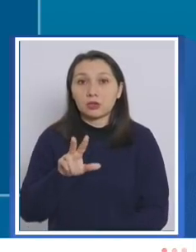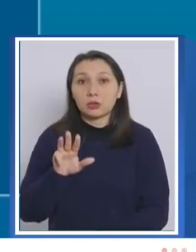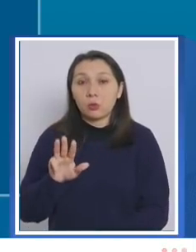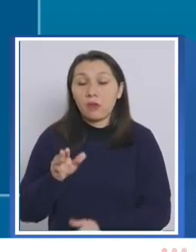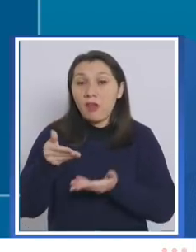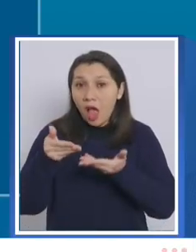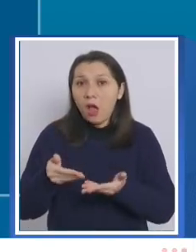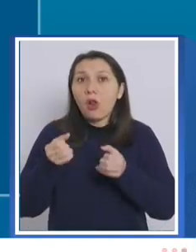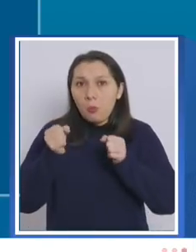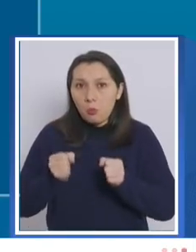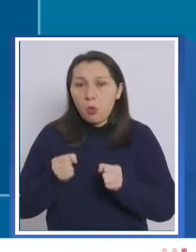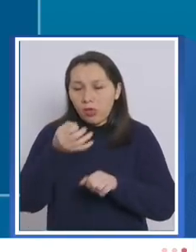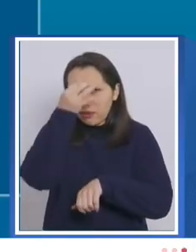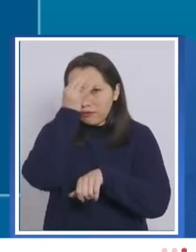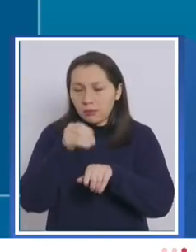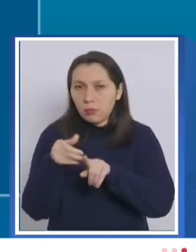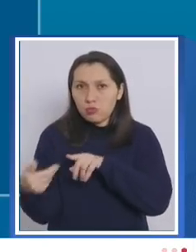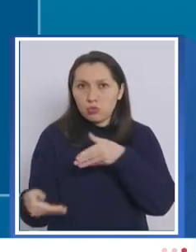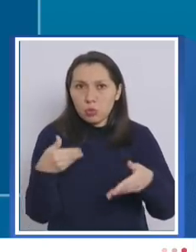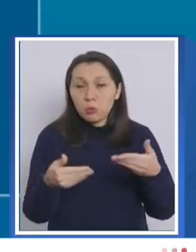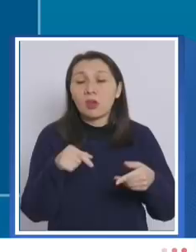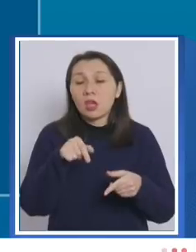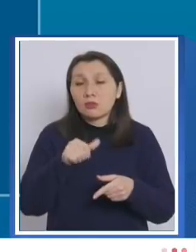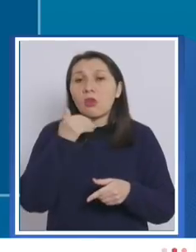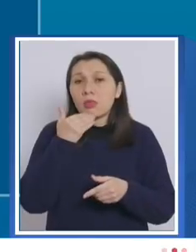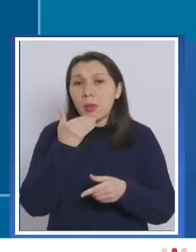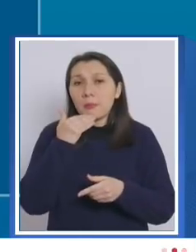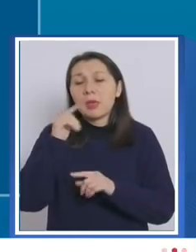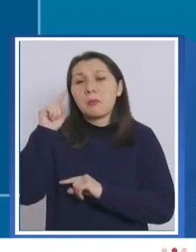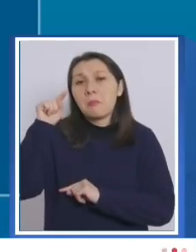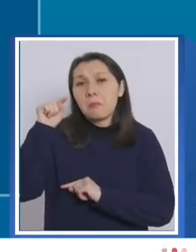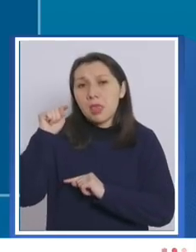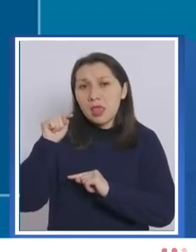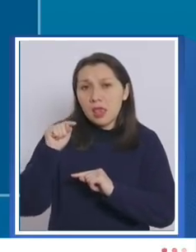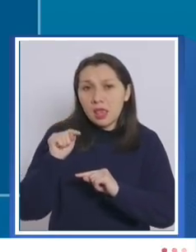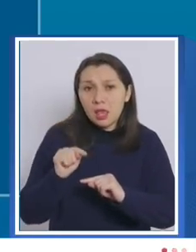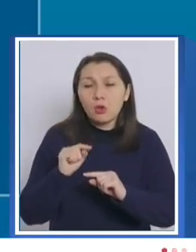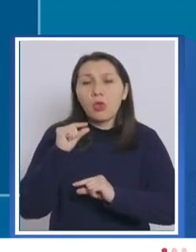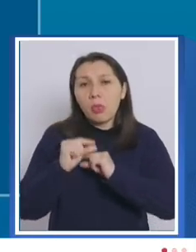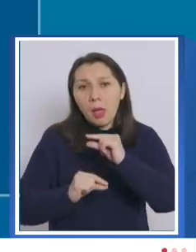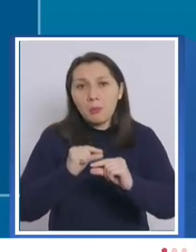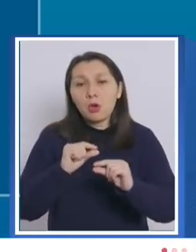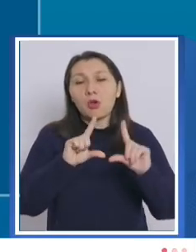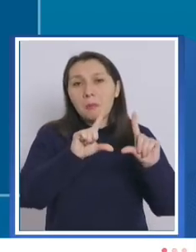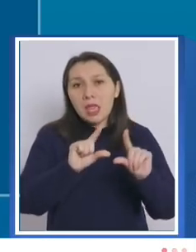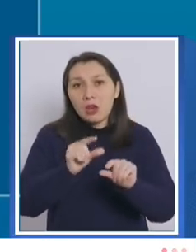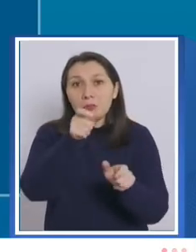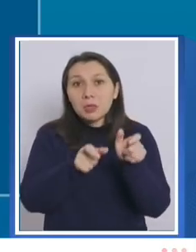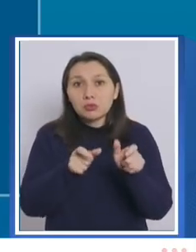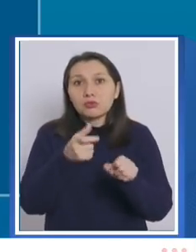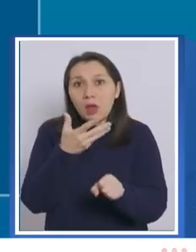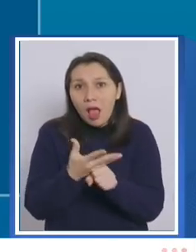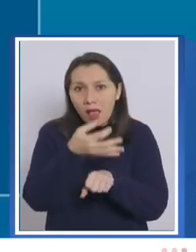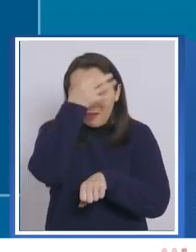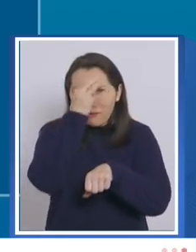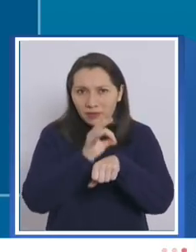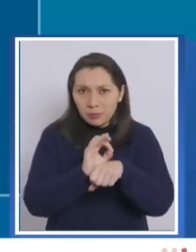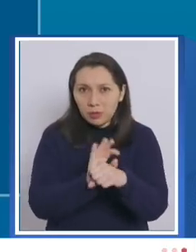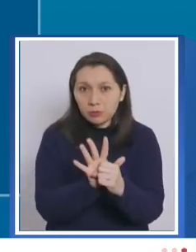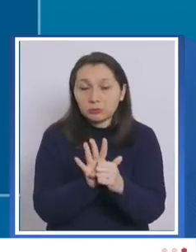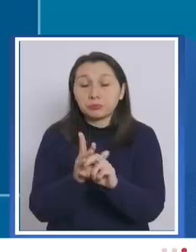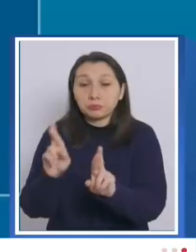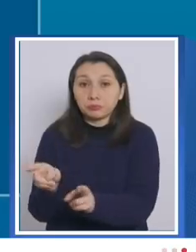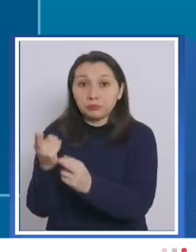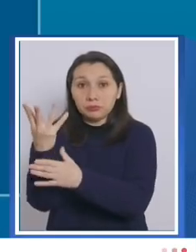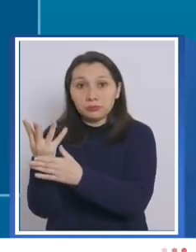30.389 son casos activos. Esto también ha ido disminuyendo en forma lenta pero progresiva y nos alegra mucho. Y los casos